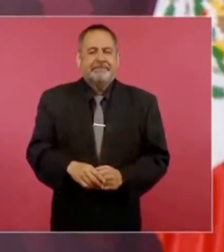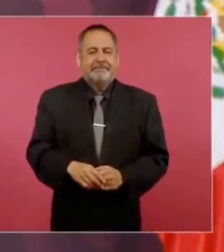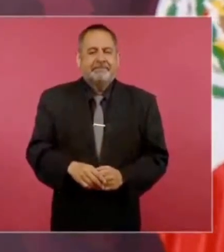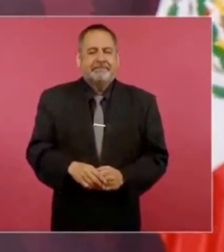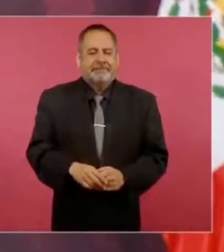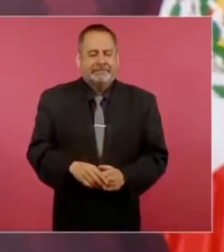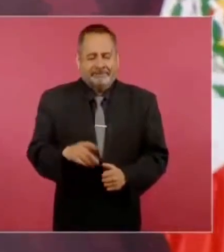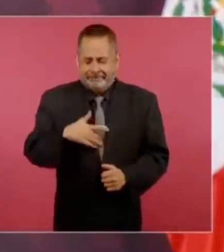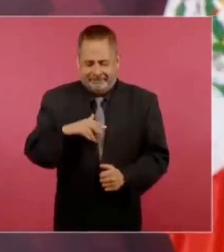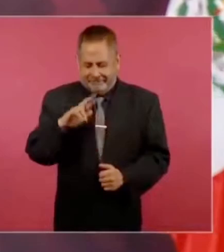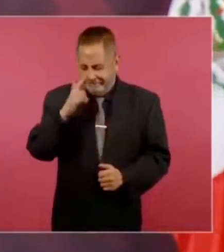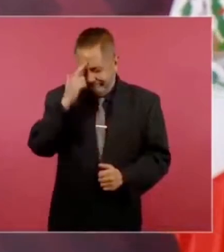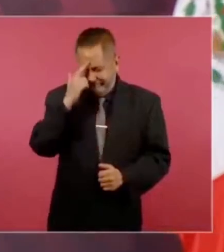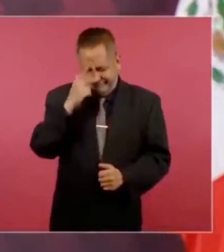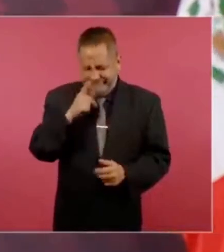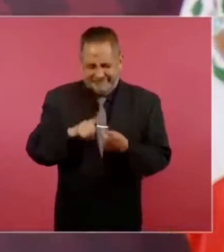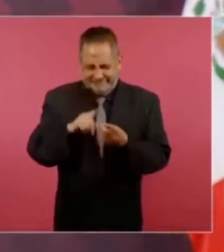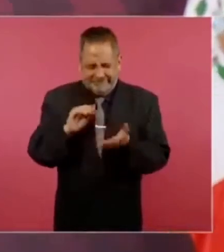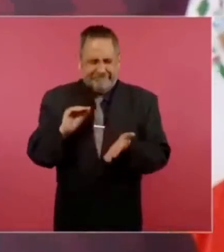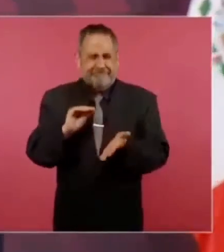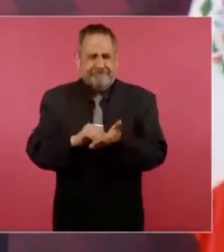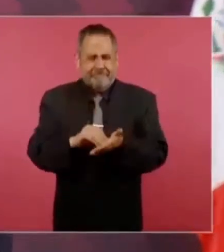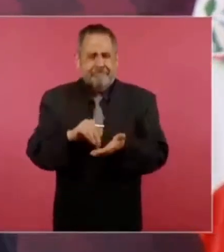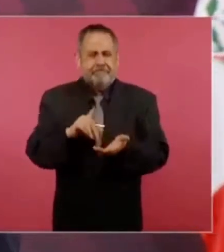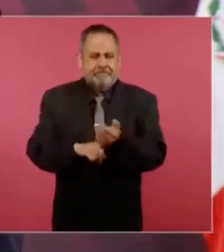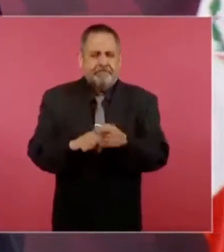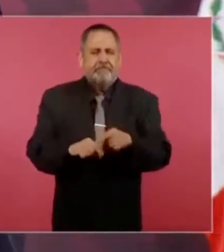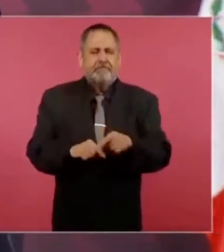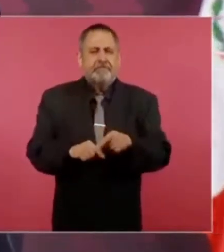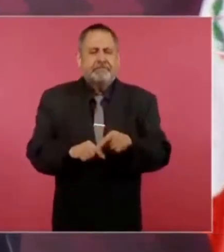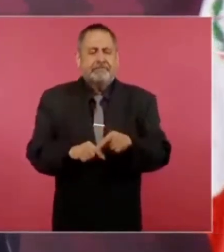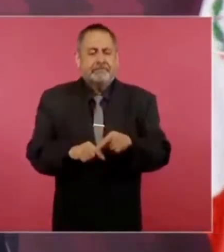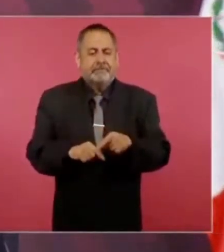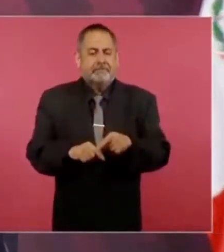ya no recuerdo, pero aquí está